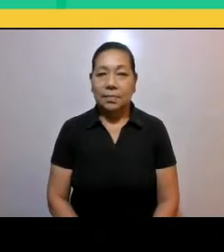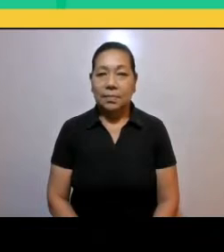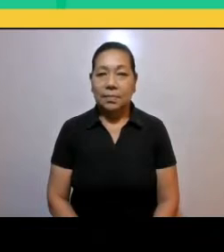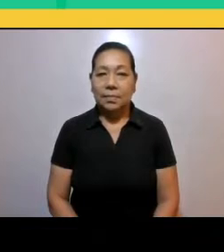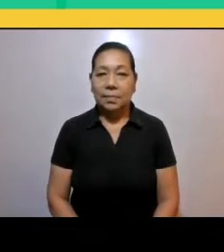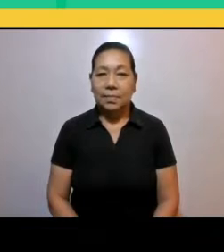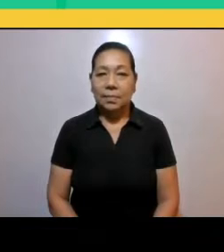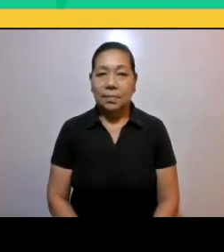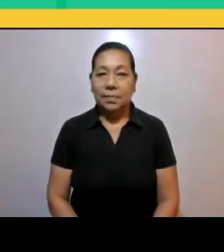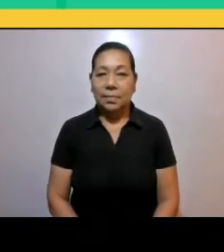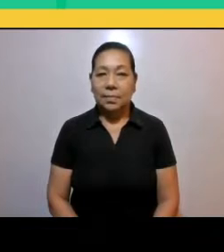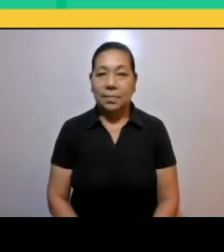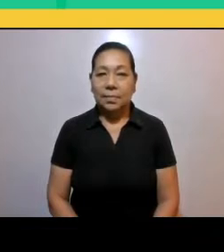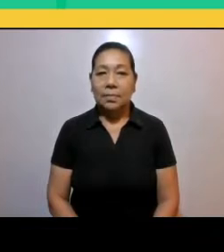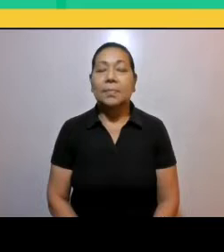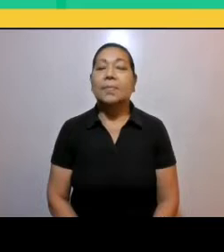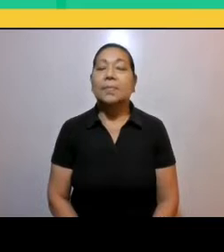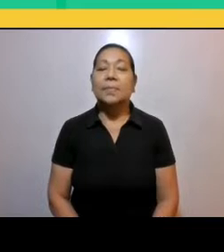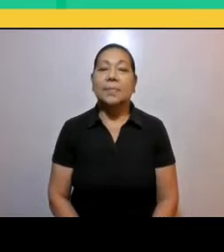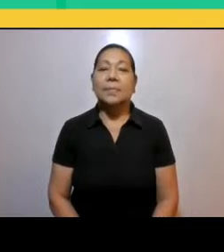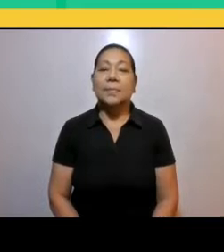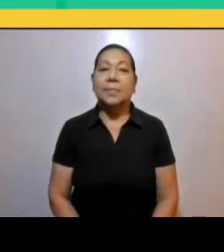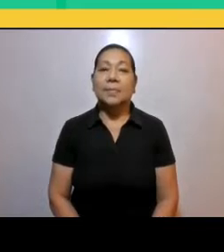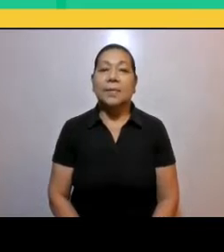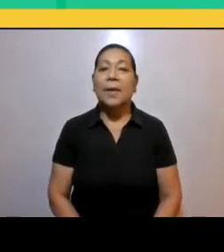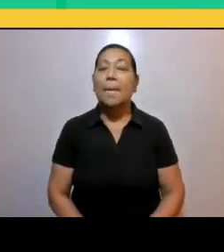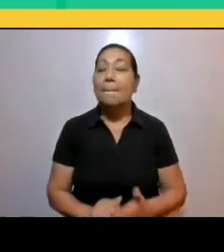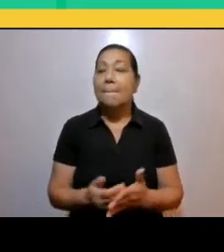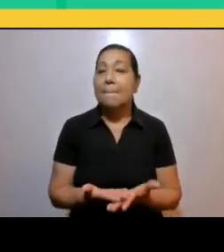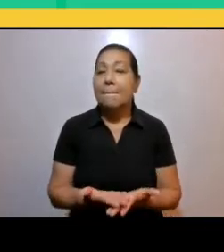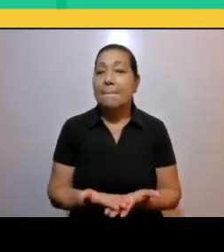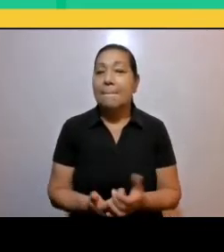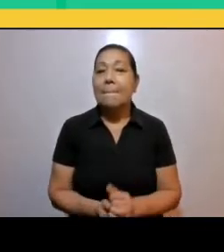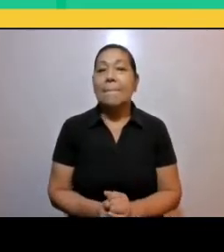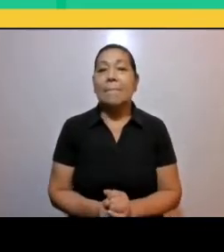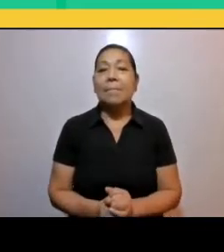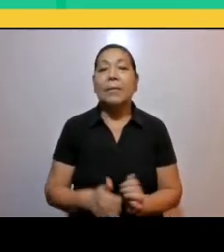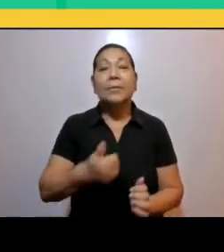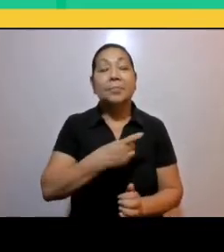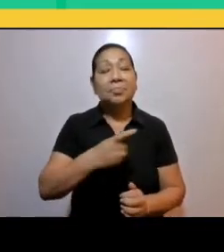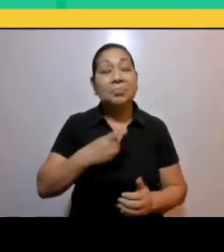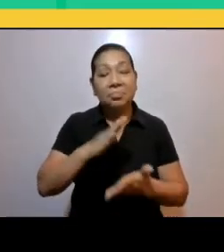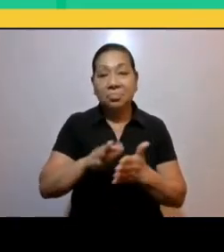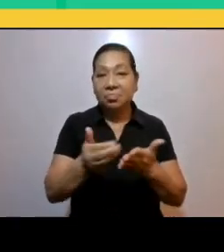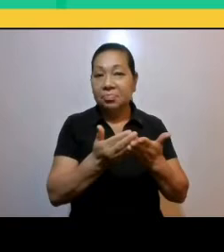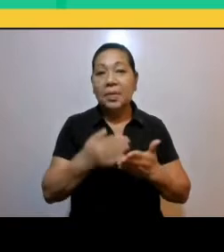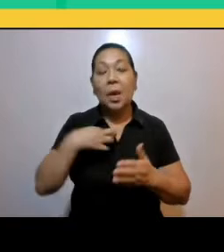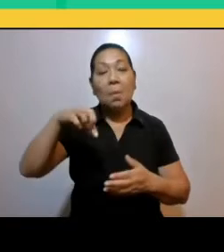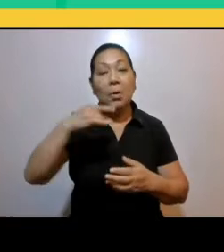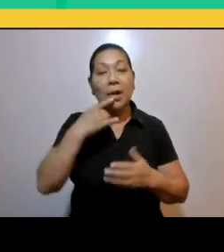nombre es Marcela Damonte y de parte de la Oficina de Iniciativas Estudiantiles y Género de la Dirección de Asuntos Estudiantiles de la PUC les